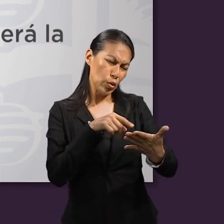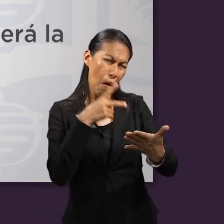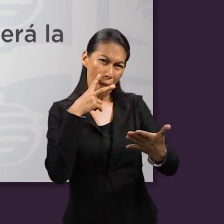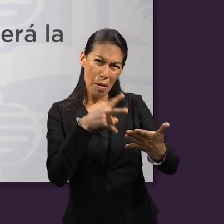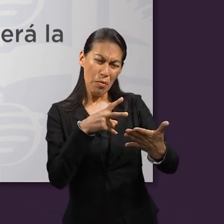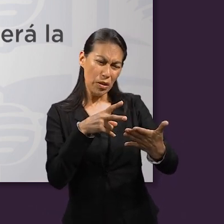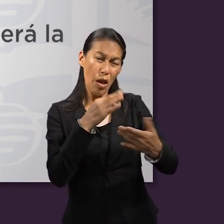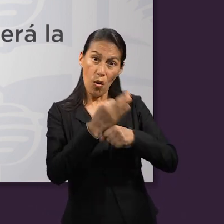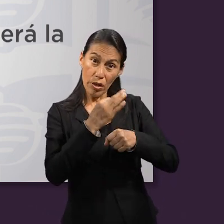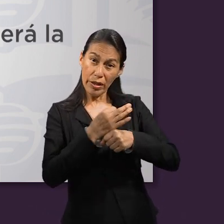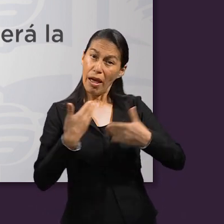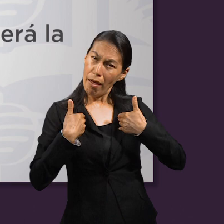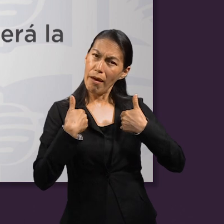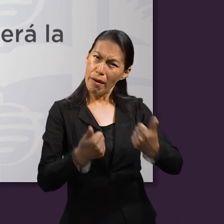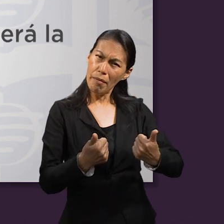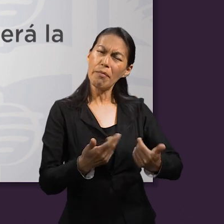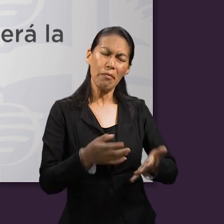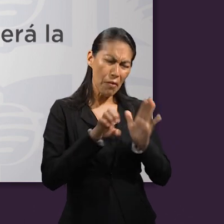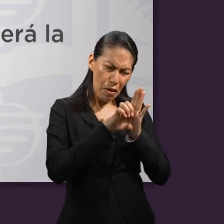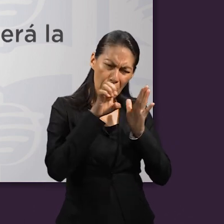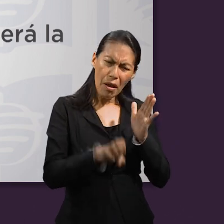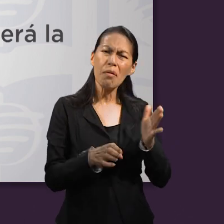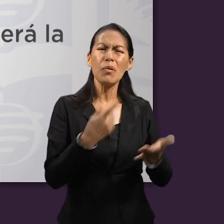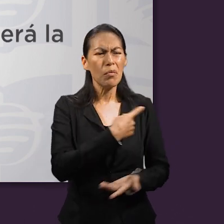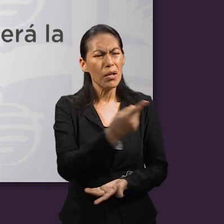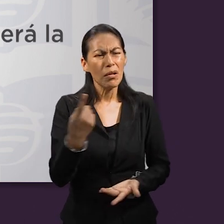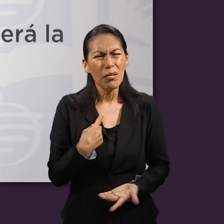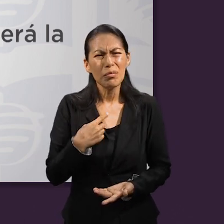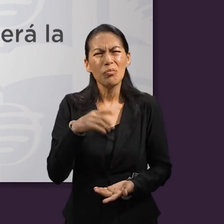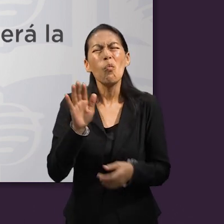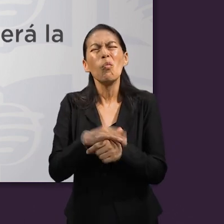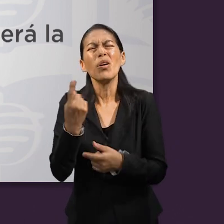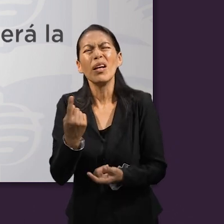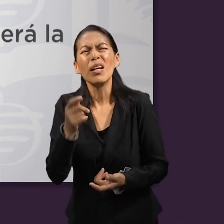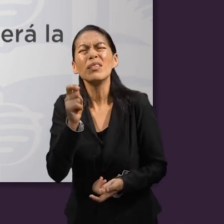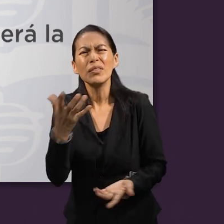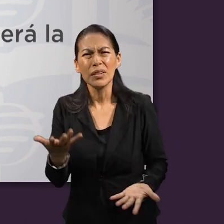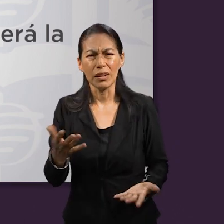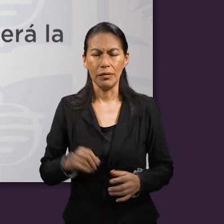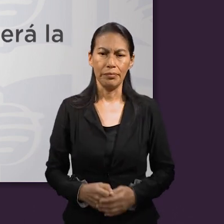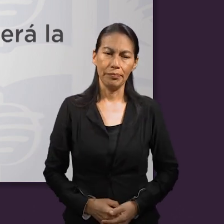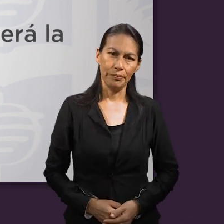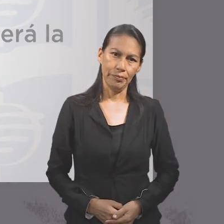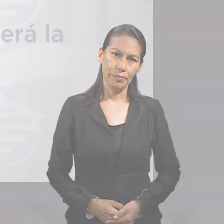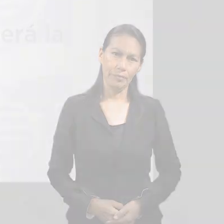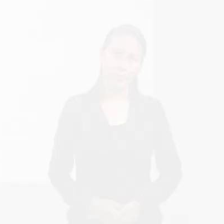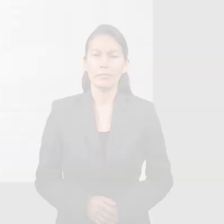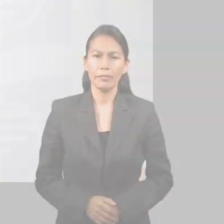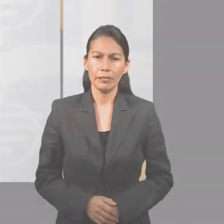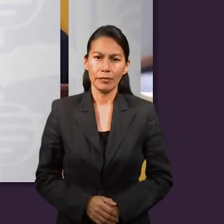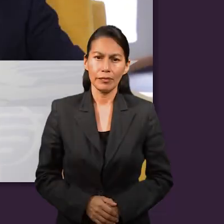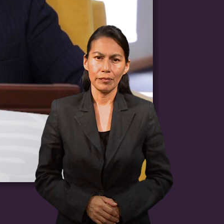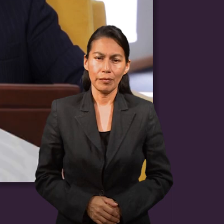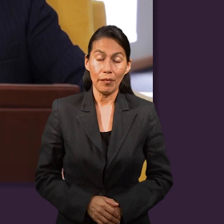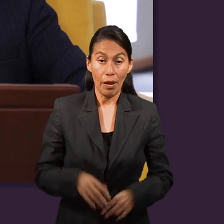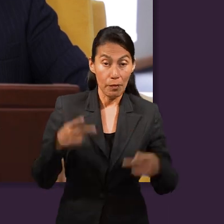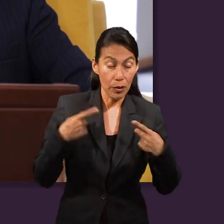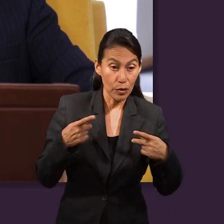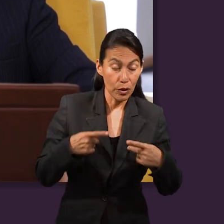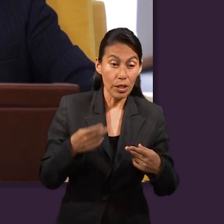en la biblia y que hoy en día pueden ser un ejemplo para nosotros cuál sería la intención de esto no